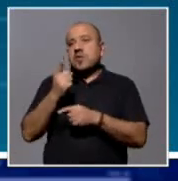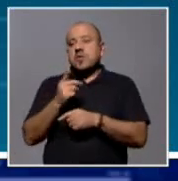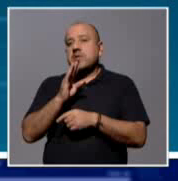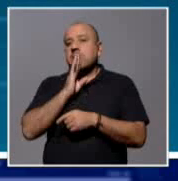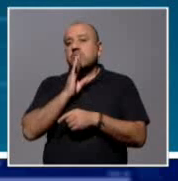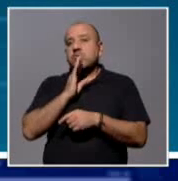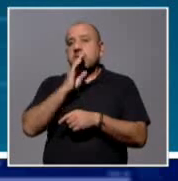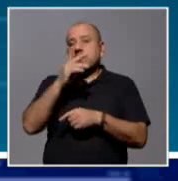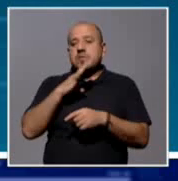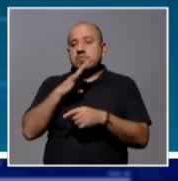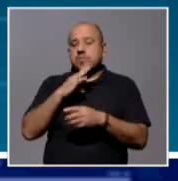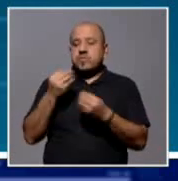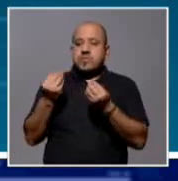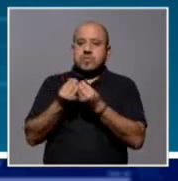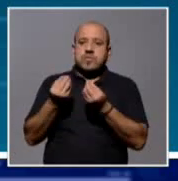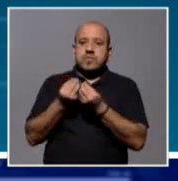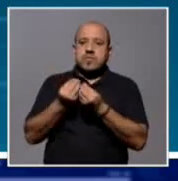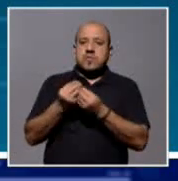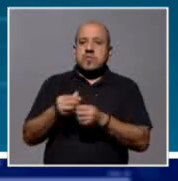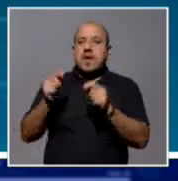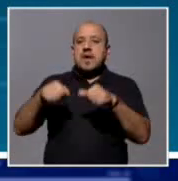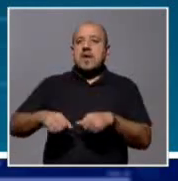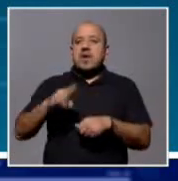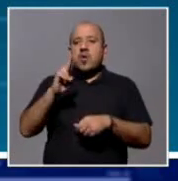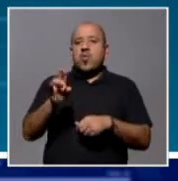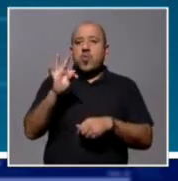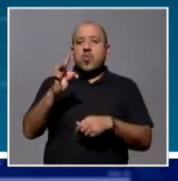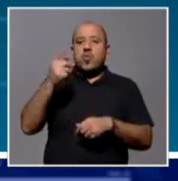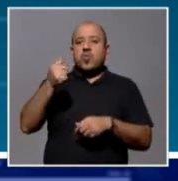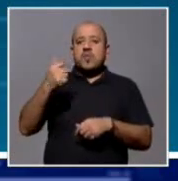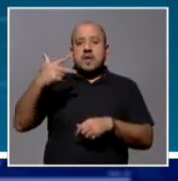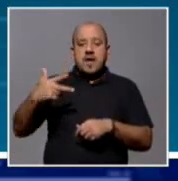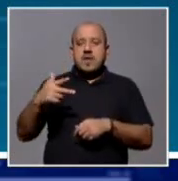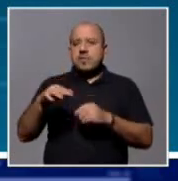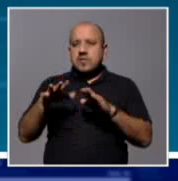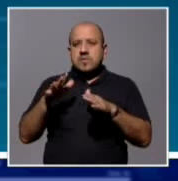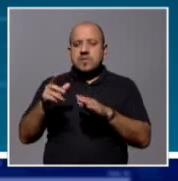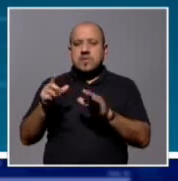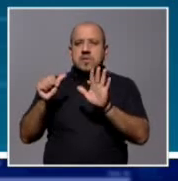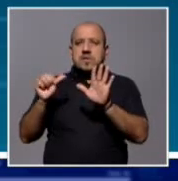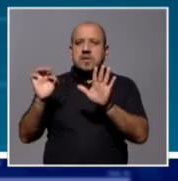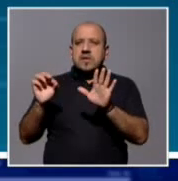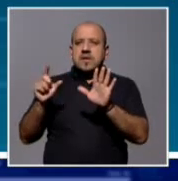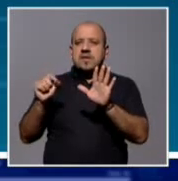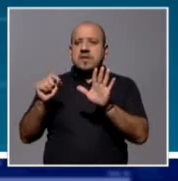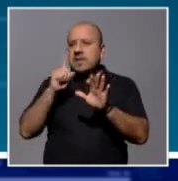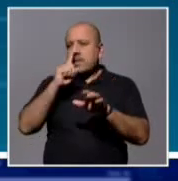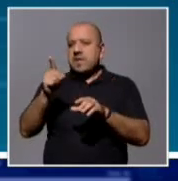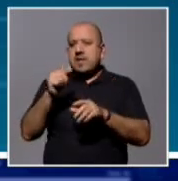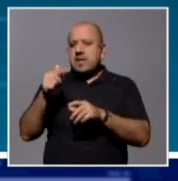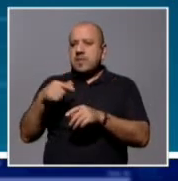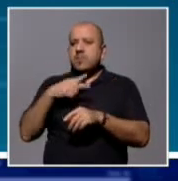población, aquí en Utah por lo menos tenemos alrededor de 60, 70 mil chicos practicando